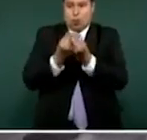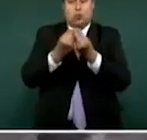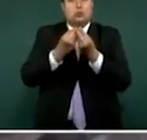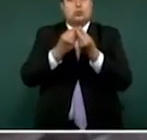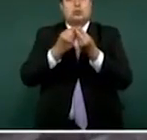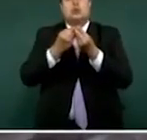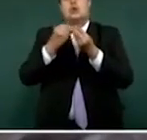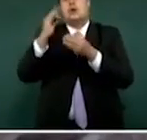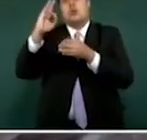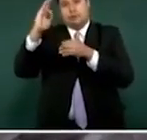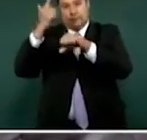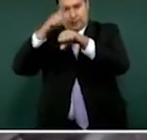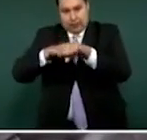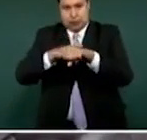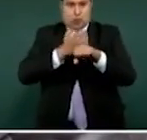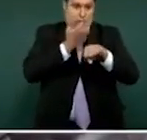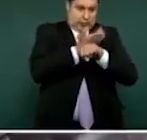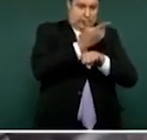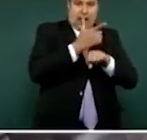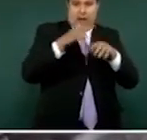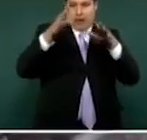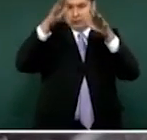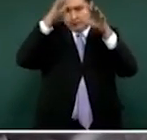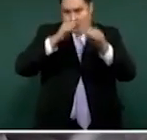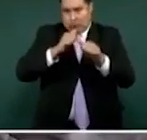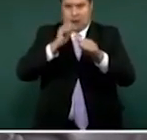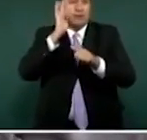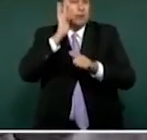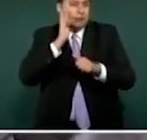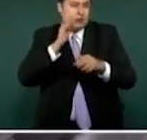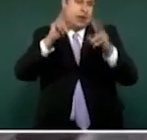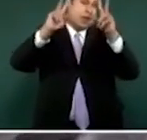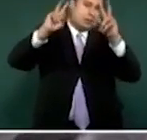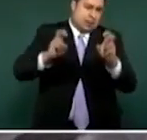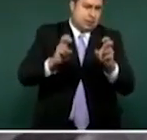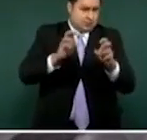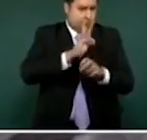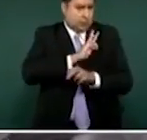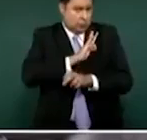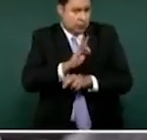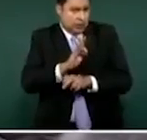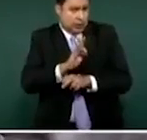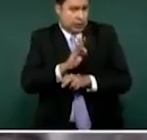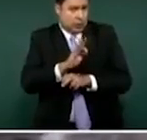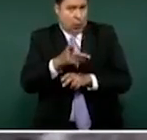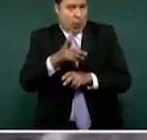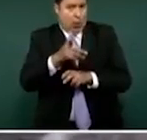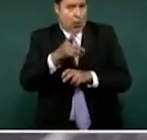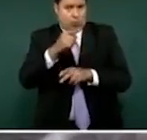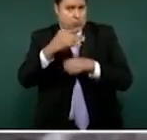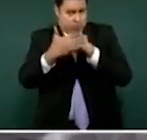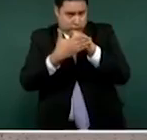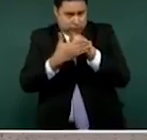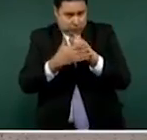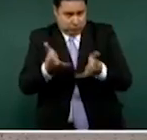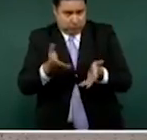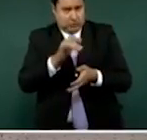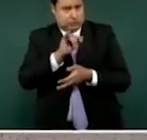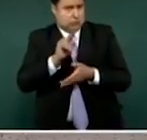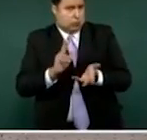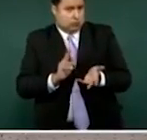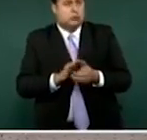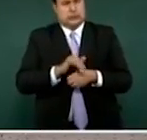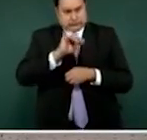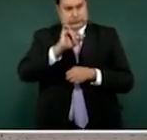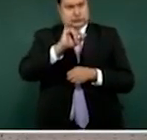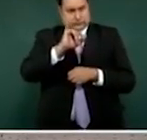estados, homologar algunos tipos de delitos, el feminicidio. ¿Esto se podría dar o sí, no lo ve en el corto plazo? Claro que sí,